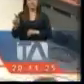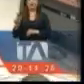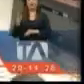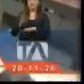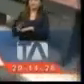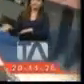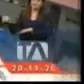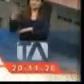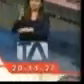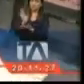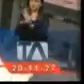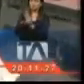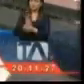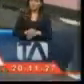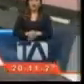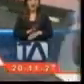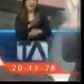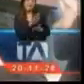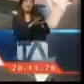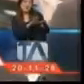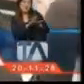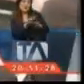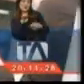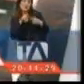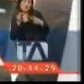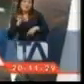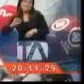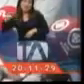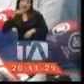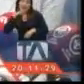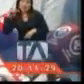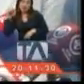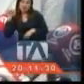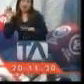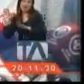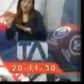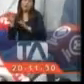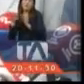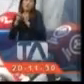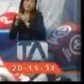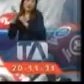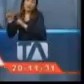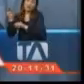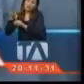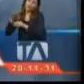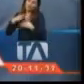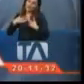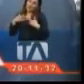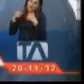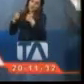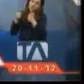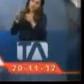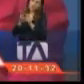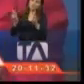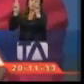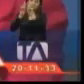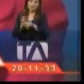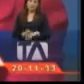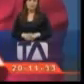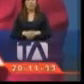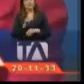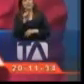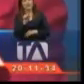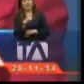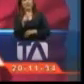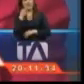ahora busquen enjuiciarla políticamente. La bancada de Creo presentará la solicitud la siguiente semana, alegando que la canciller incumplió